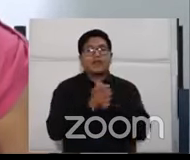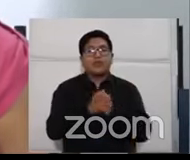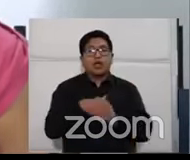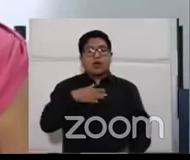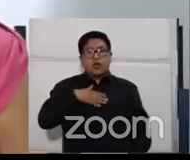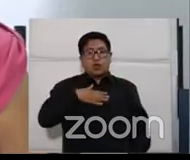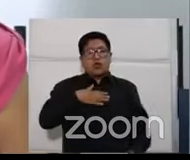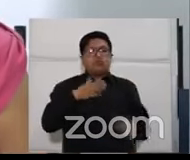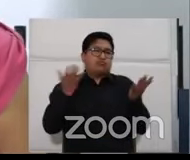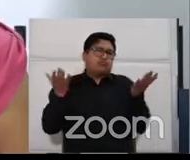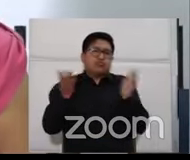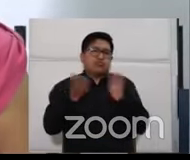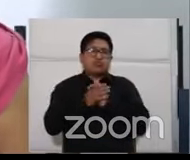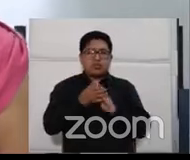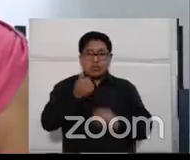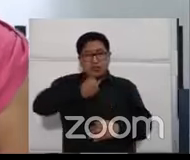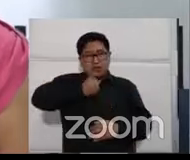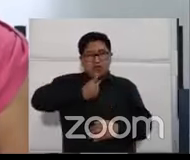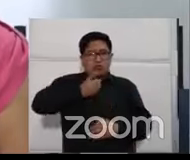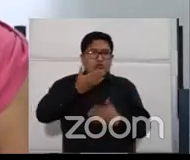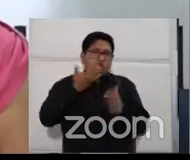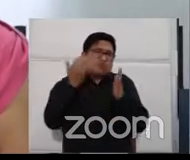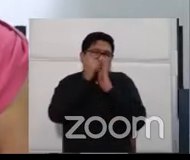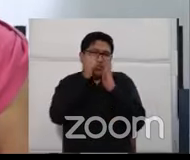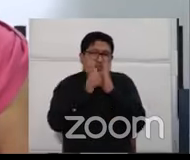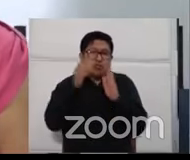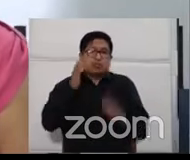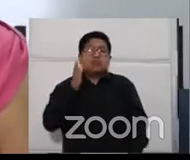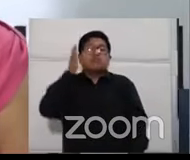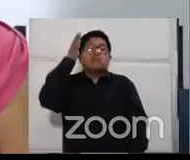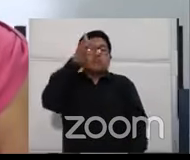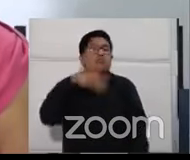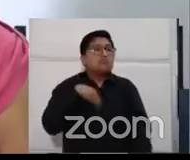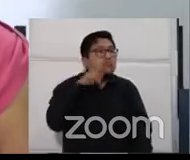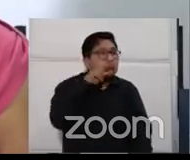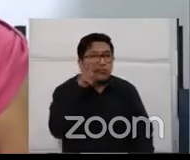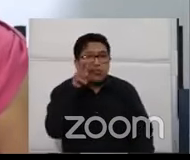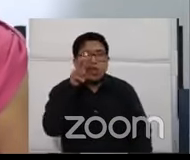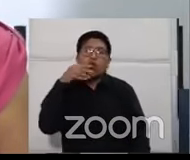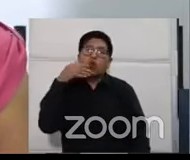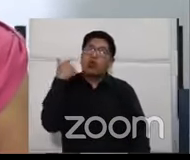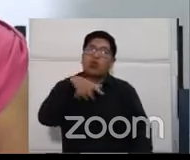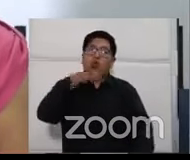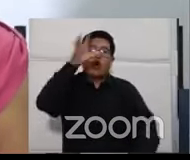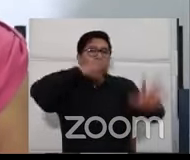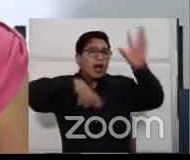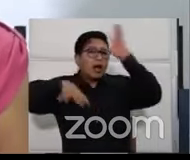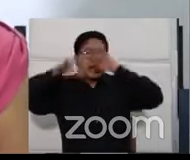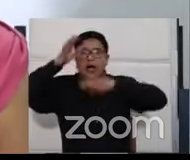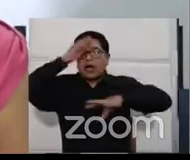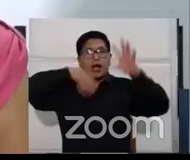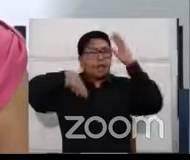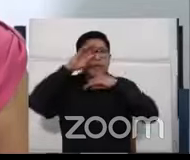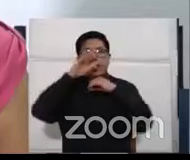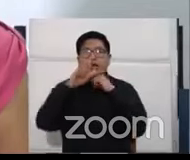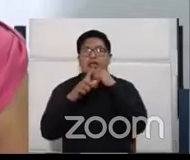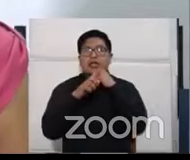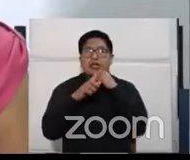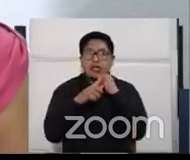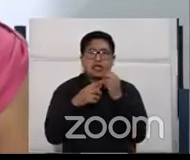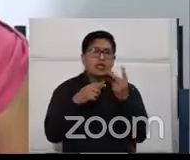desde un ámbito profesional pudimos aprender y conocer mucho sobre el liderazgo sobre la